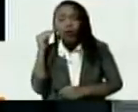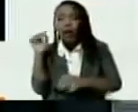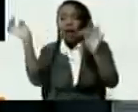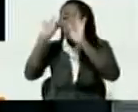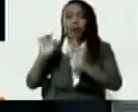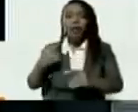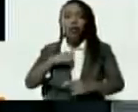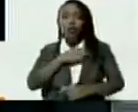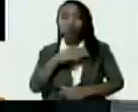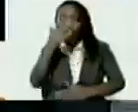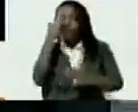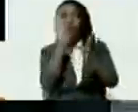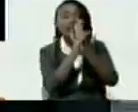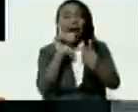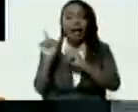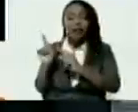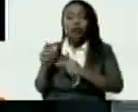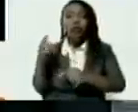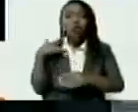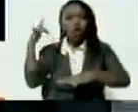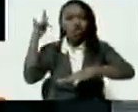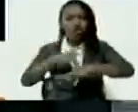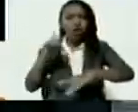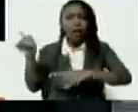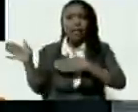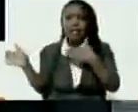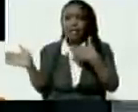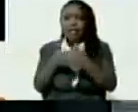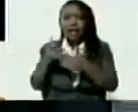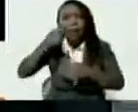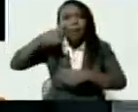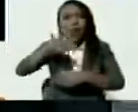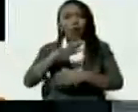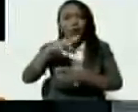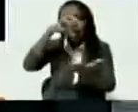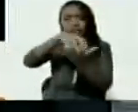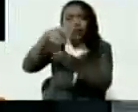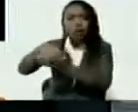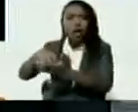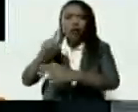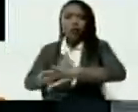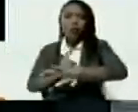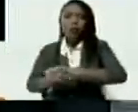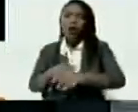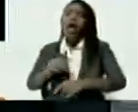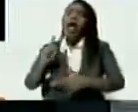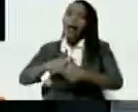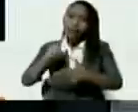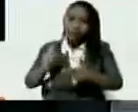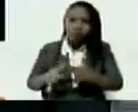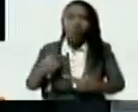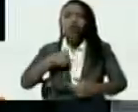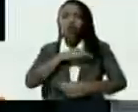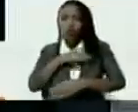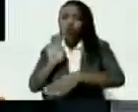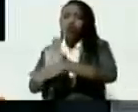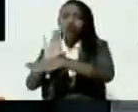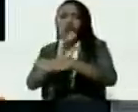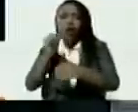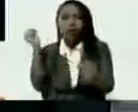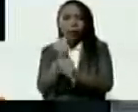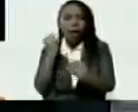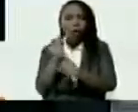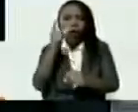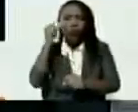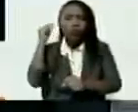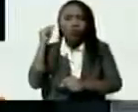nos toca enfrentar. Si nos toca enfrentar el cierre de pueblos y ciudades en su momento, protegeremos a los trabajadores, a las